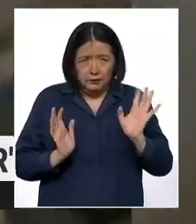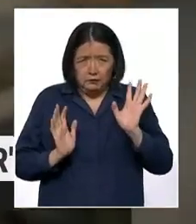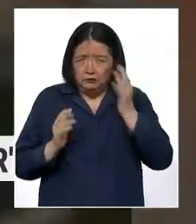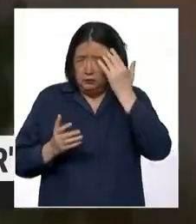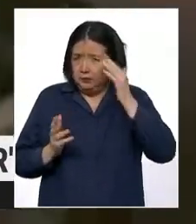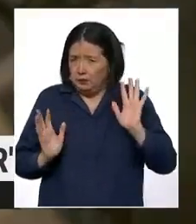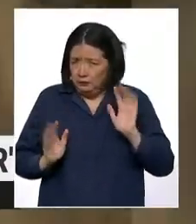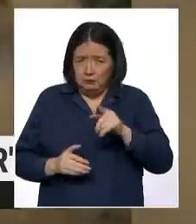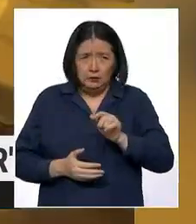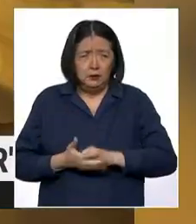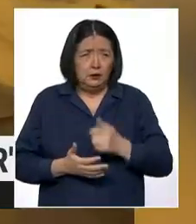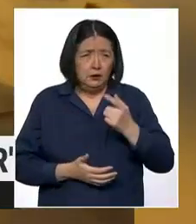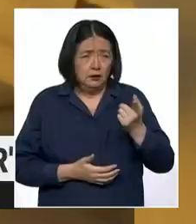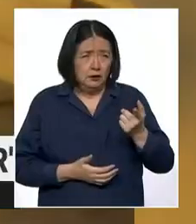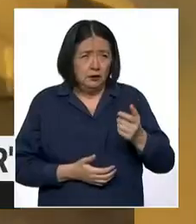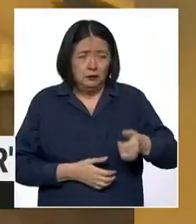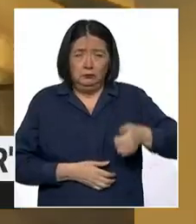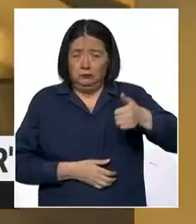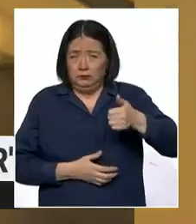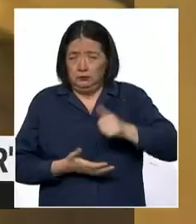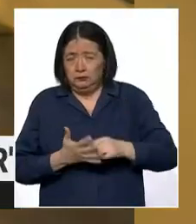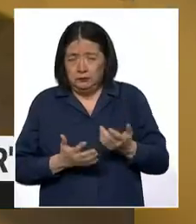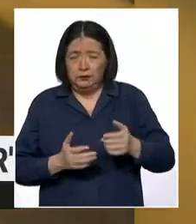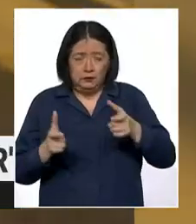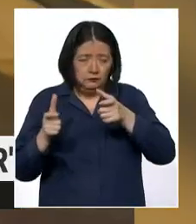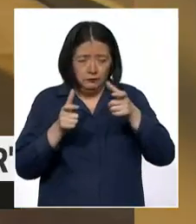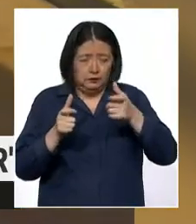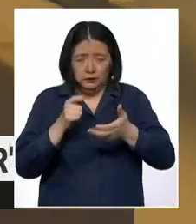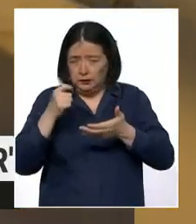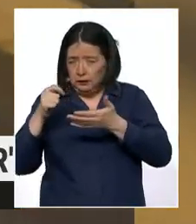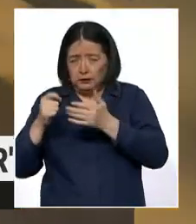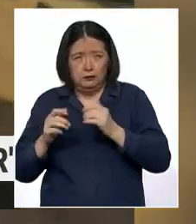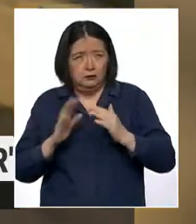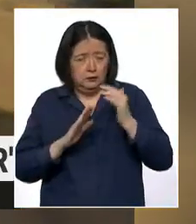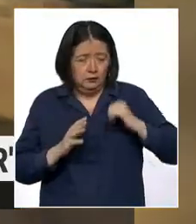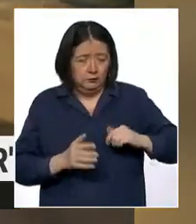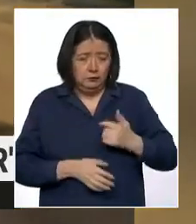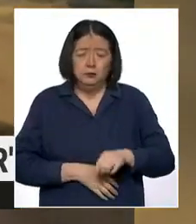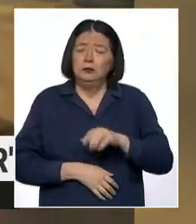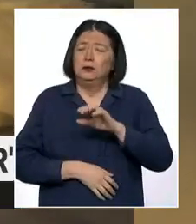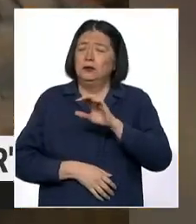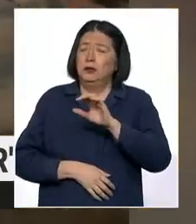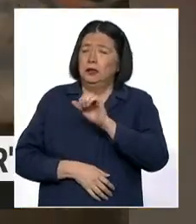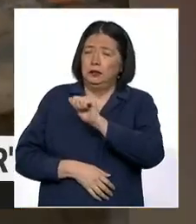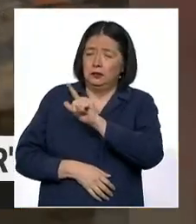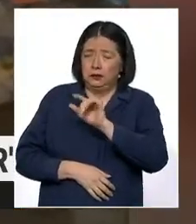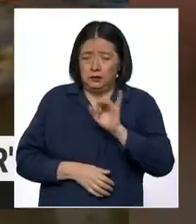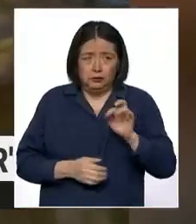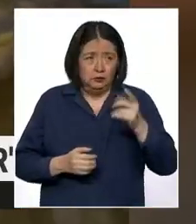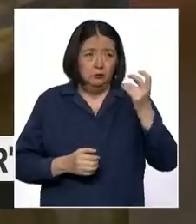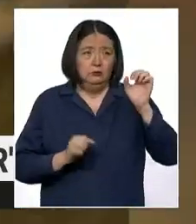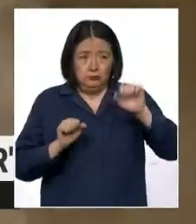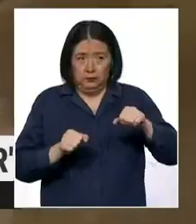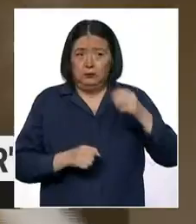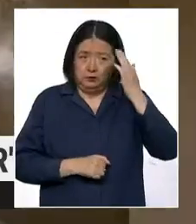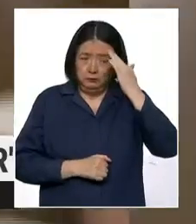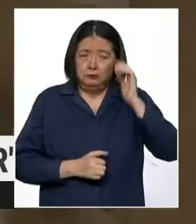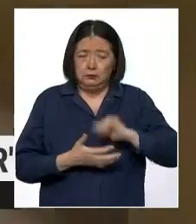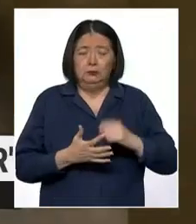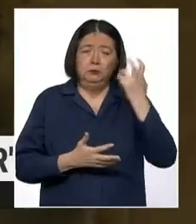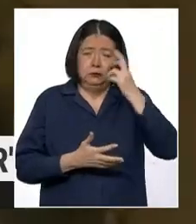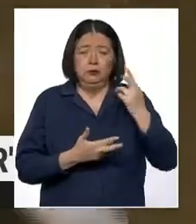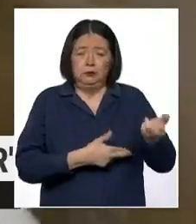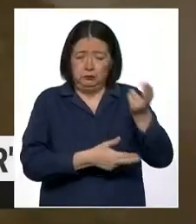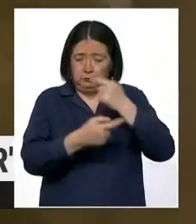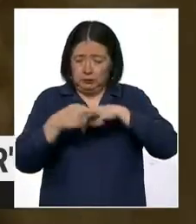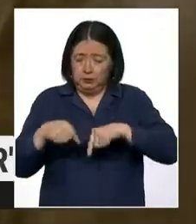señor Alejandro Vicuña es jefe de fiscalización de la Municipalidad de La Molina. Así es, sí hemos estado enterados, y a eso obedece nuestra presencia el día de hoy. Hoy ya estamos viniendo